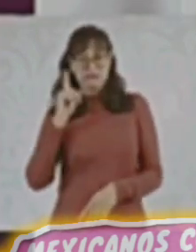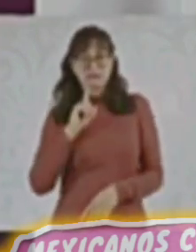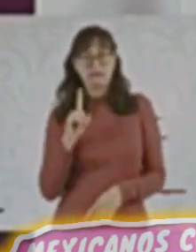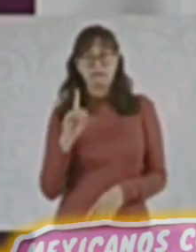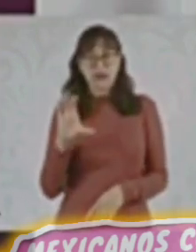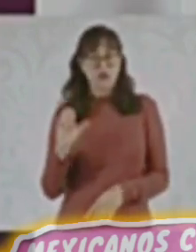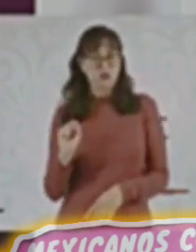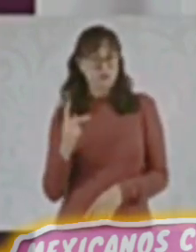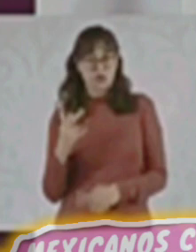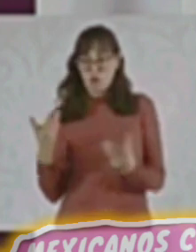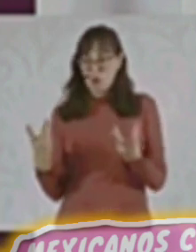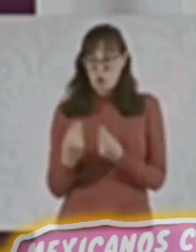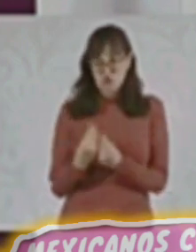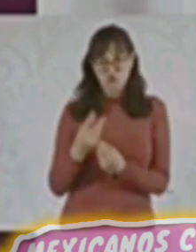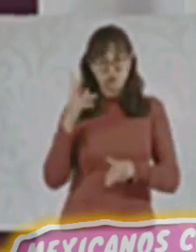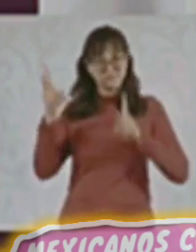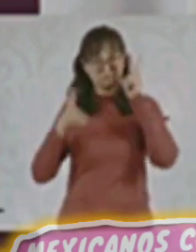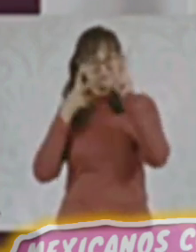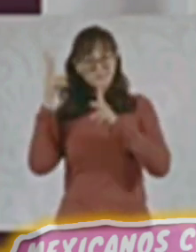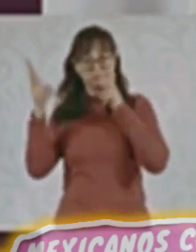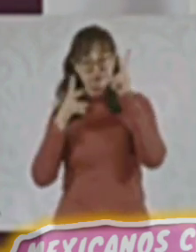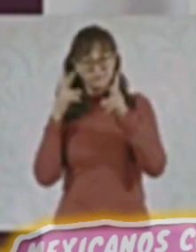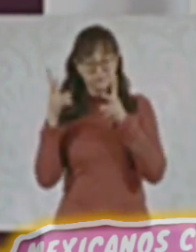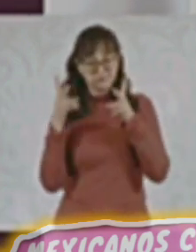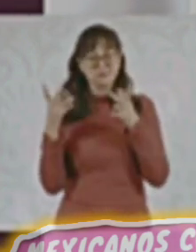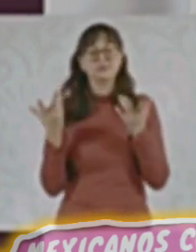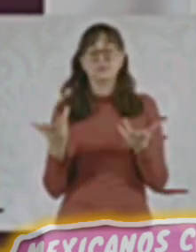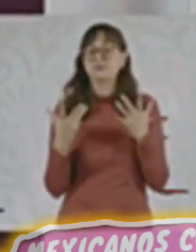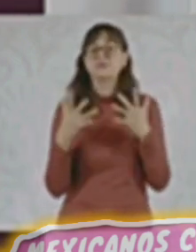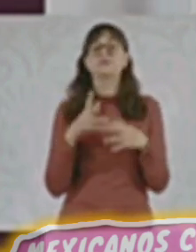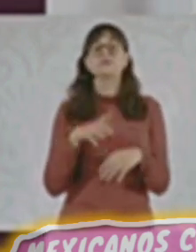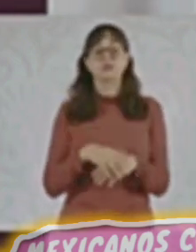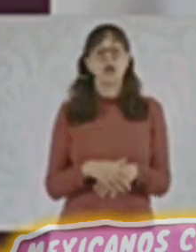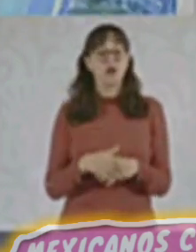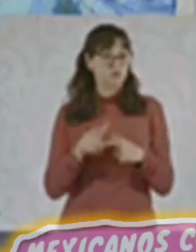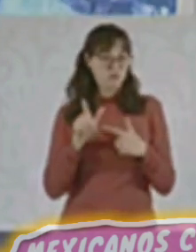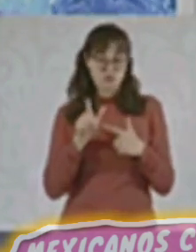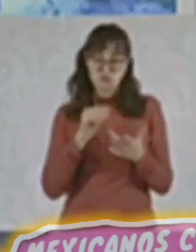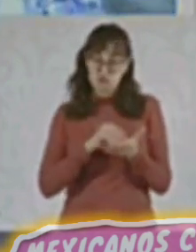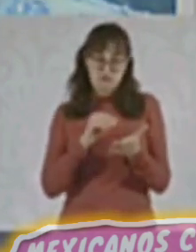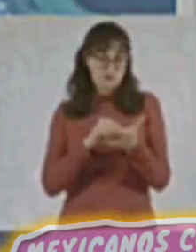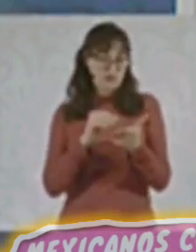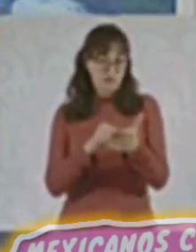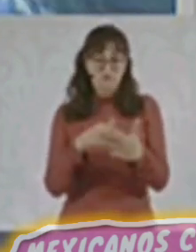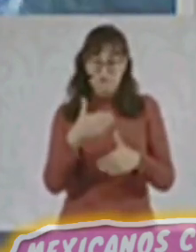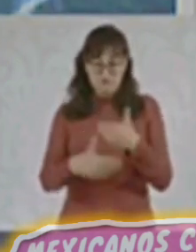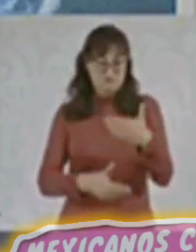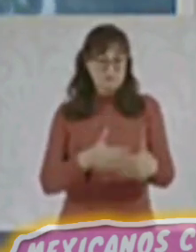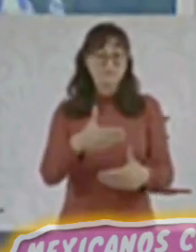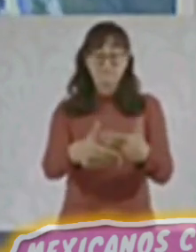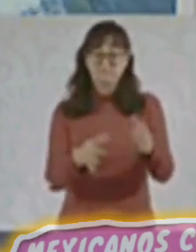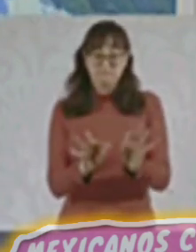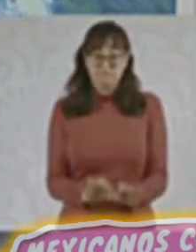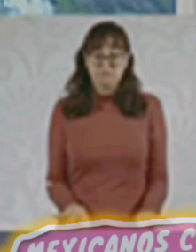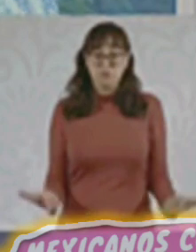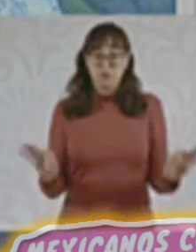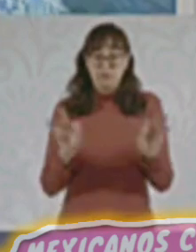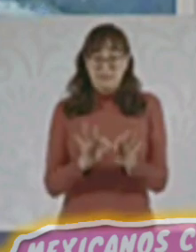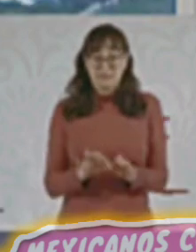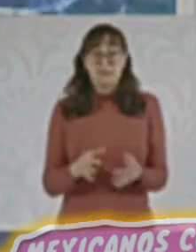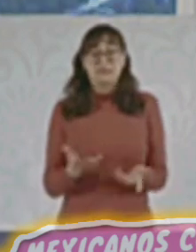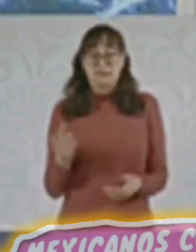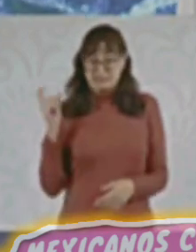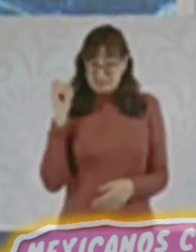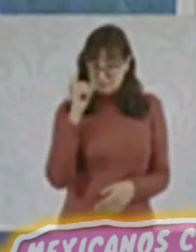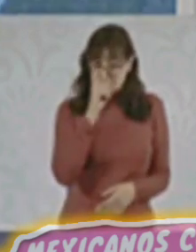giras fue a esta obra y pues sigue en proceso. Es una obra muy importante, muy